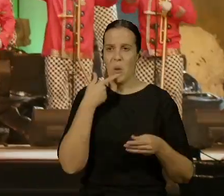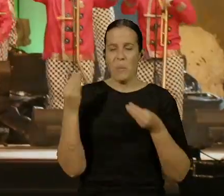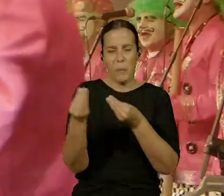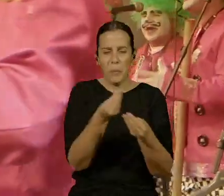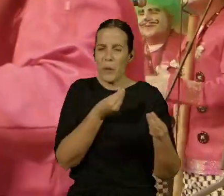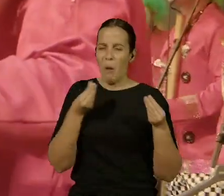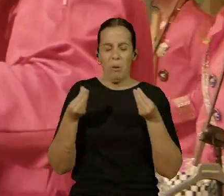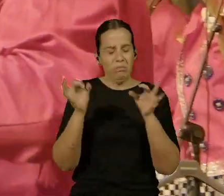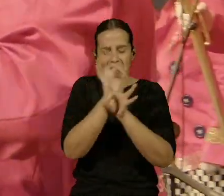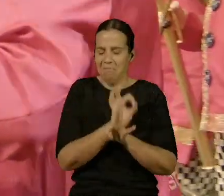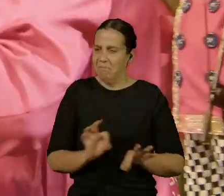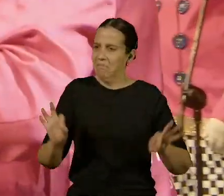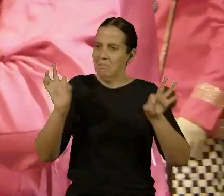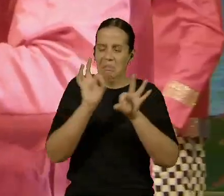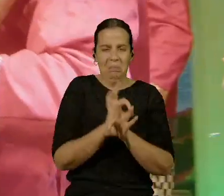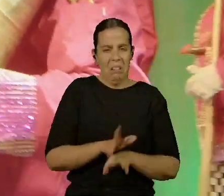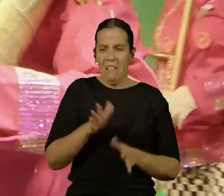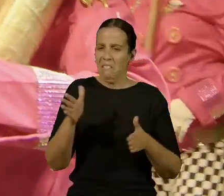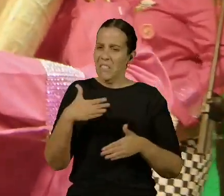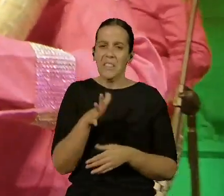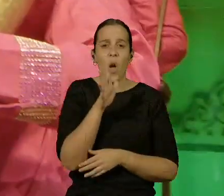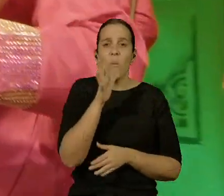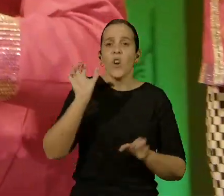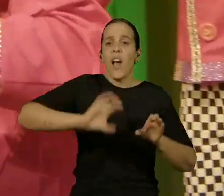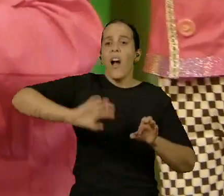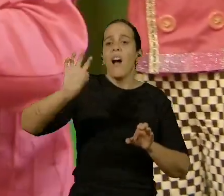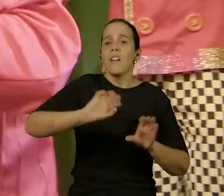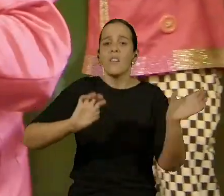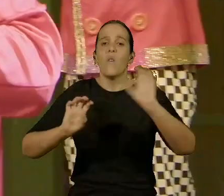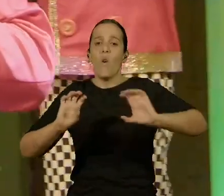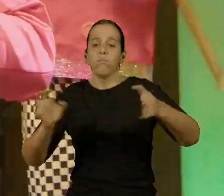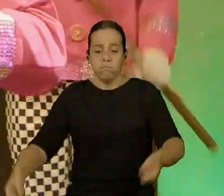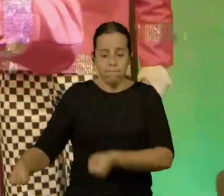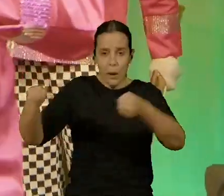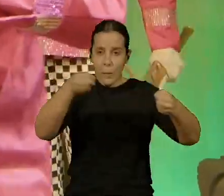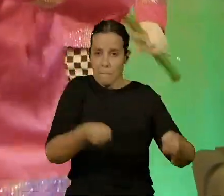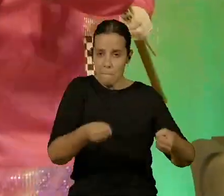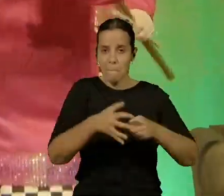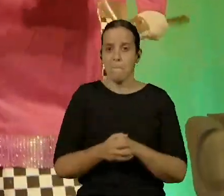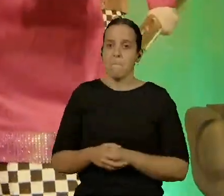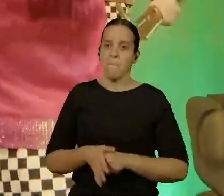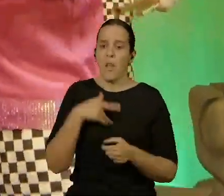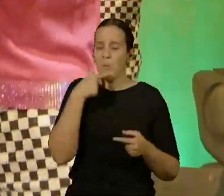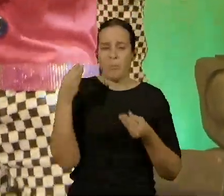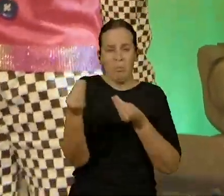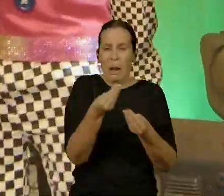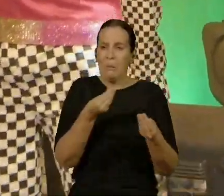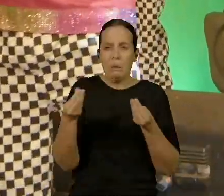a quedar, por mucha sangre que ya el Calderón desabrido